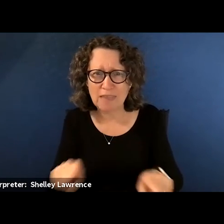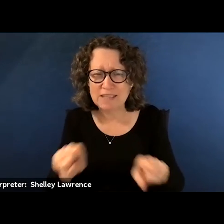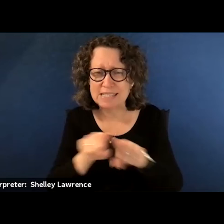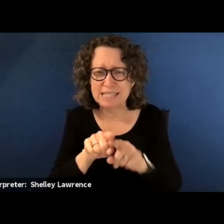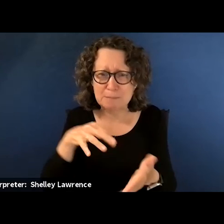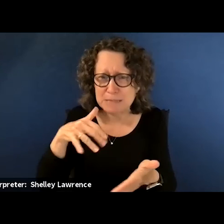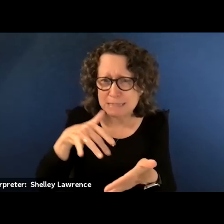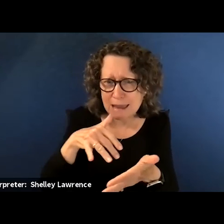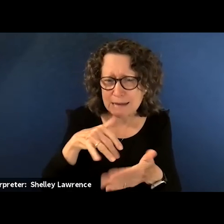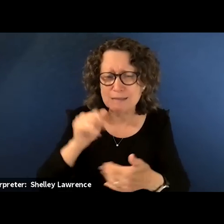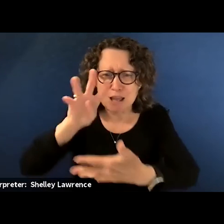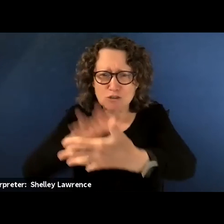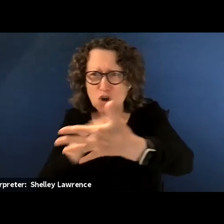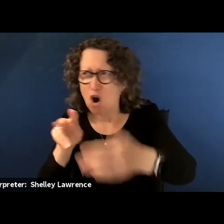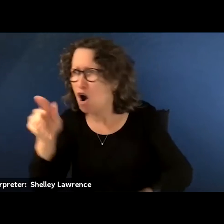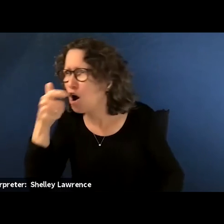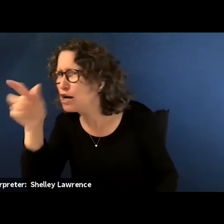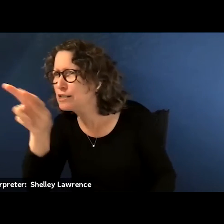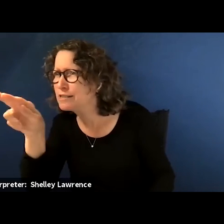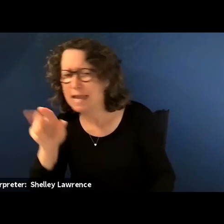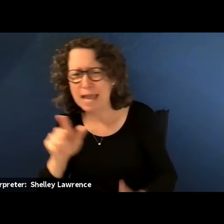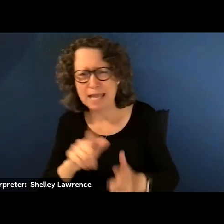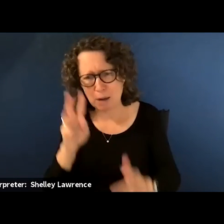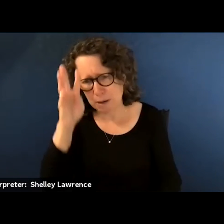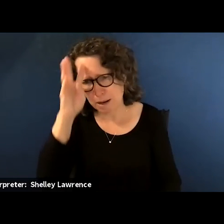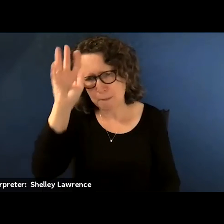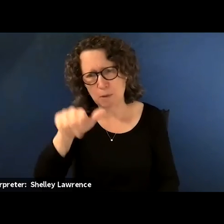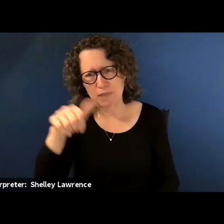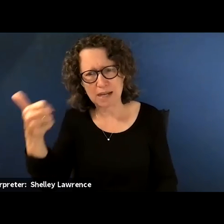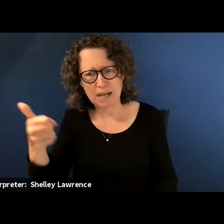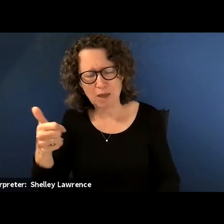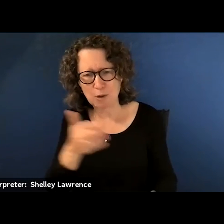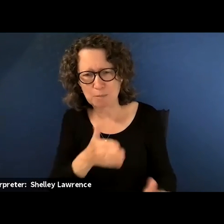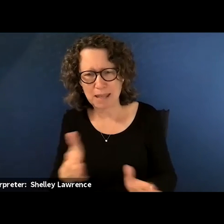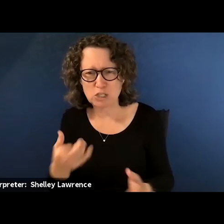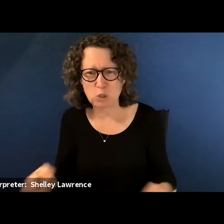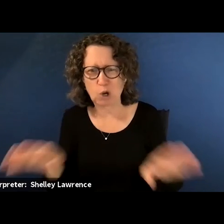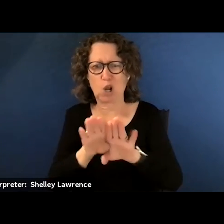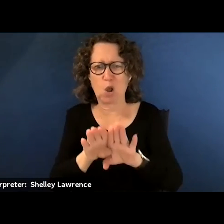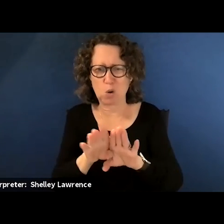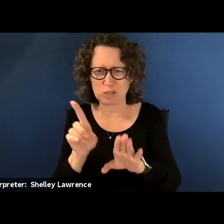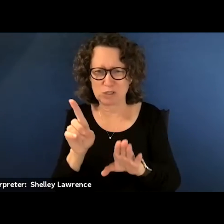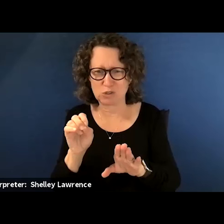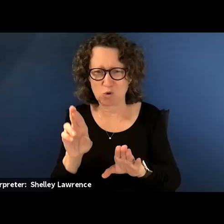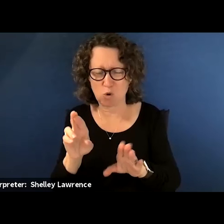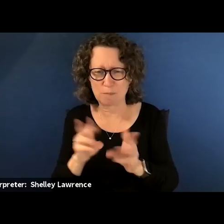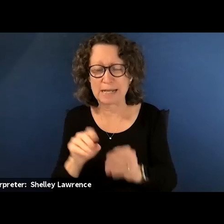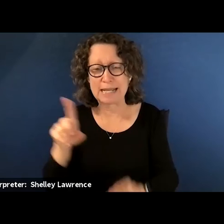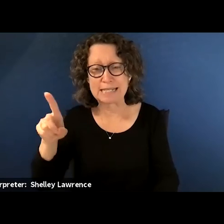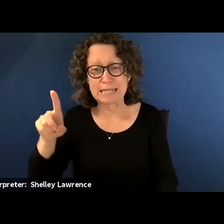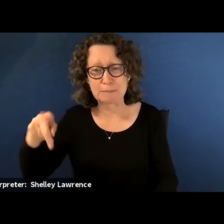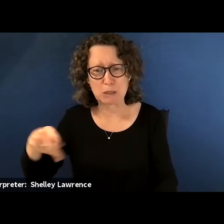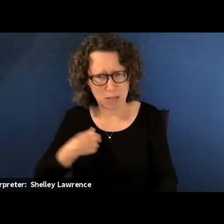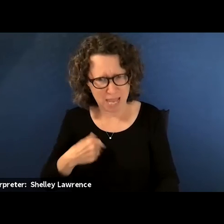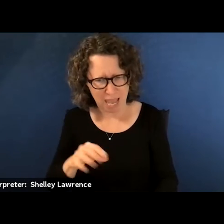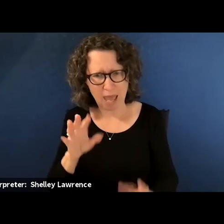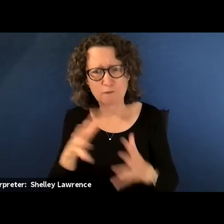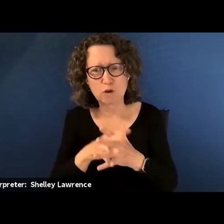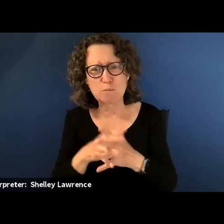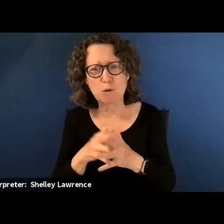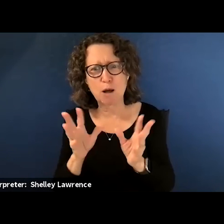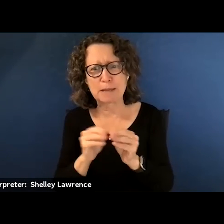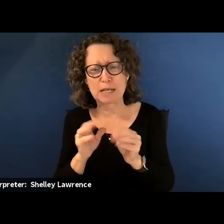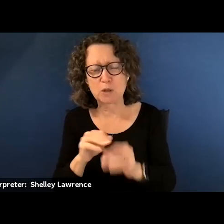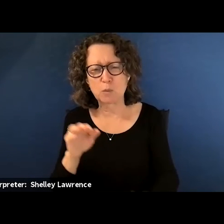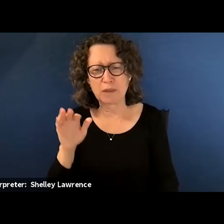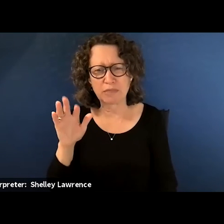quieren ver los mismos estudios y gráficas. Y me pregunto si podemos tener alguna alternativa. En